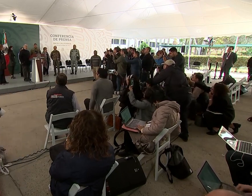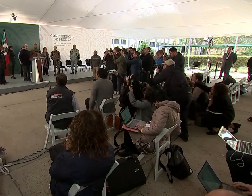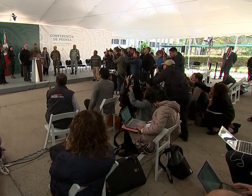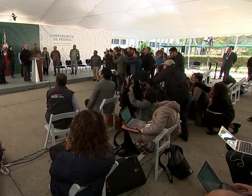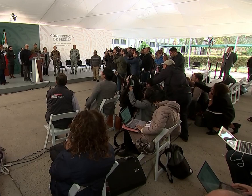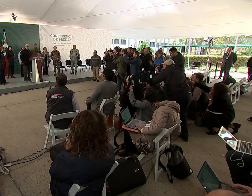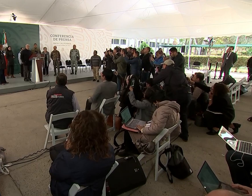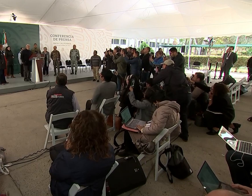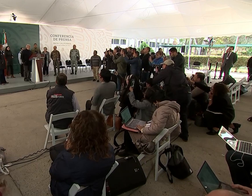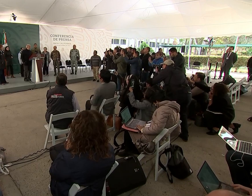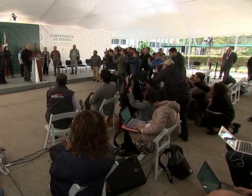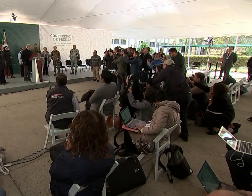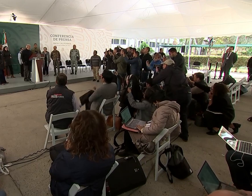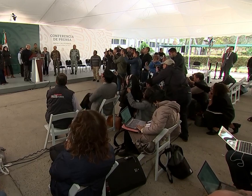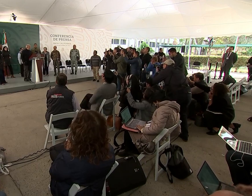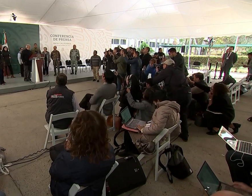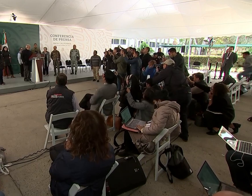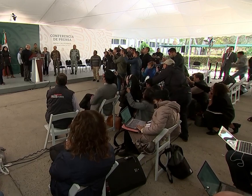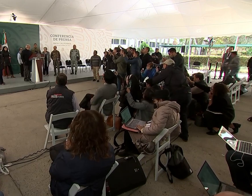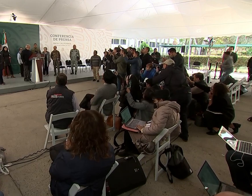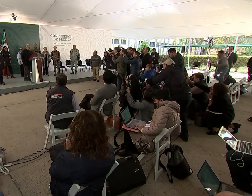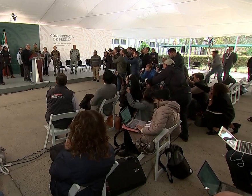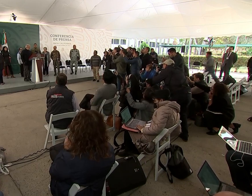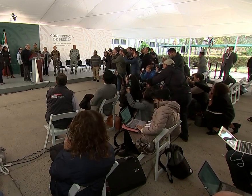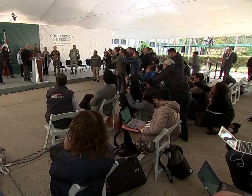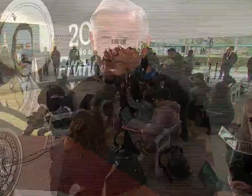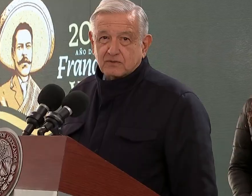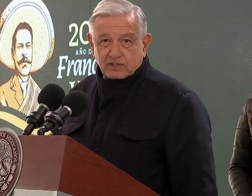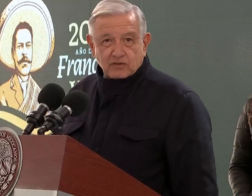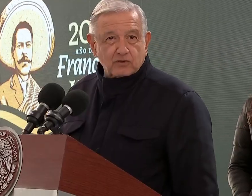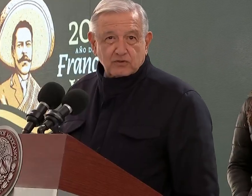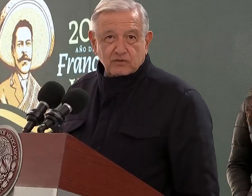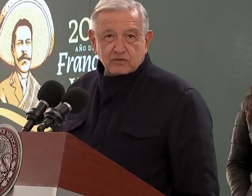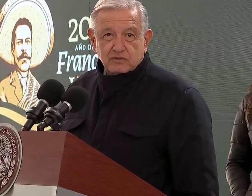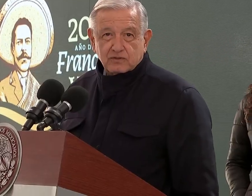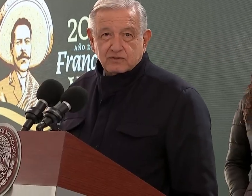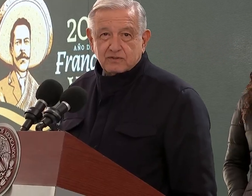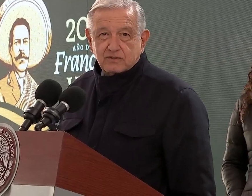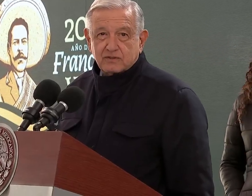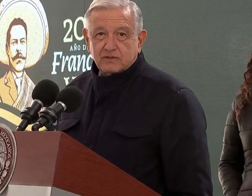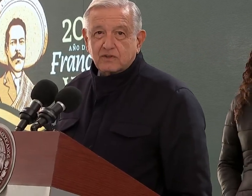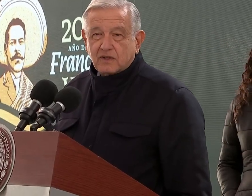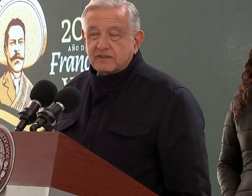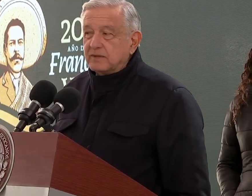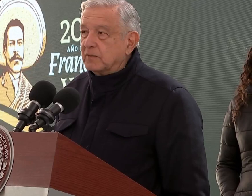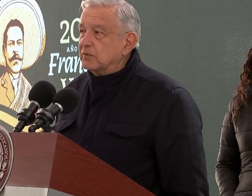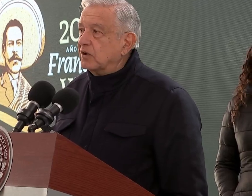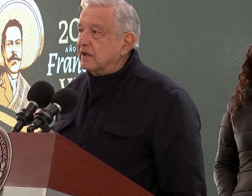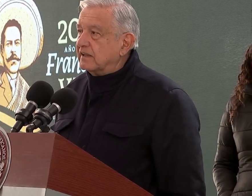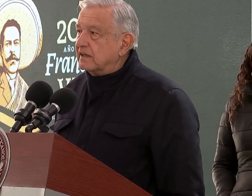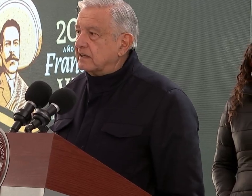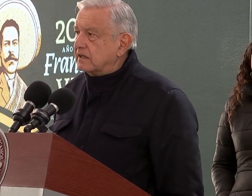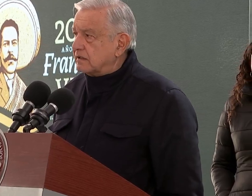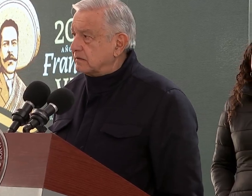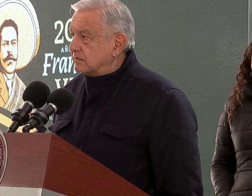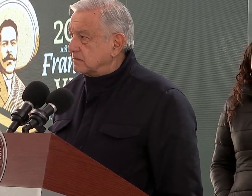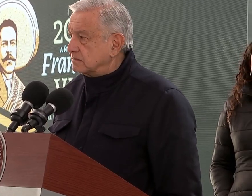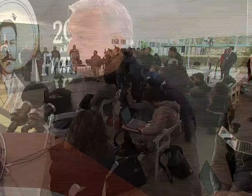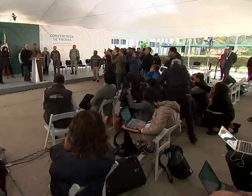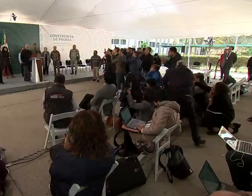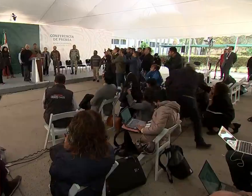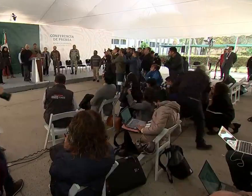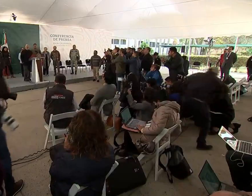deporte el que le gusta más aquí a la gente no O sea no sí me vio ayer